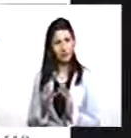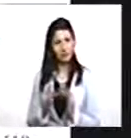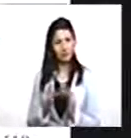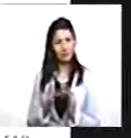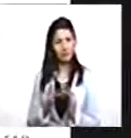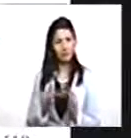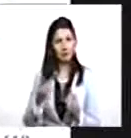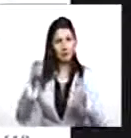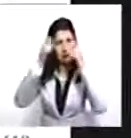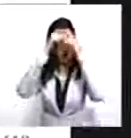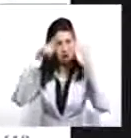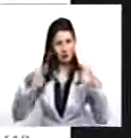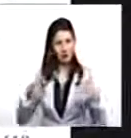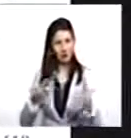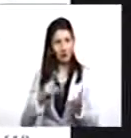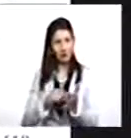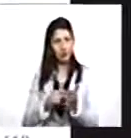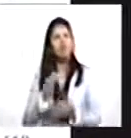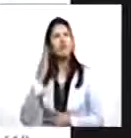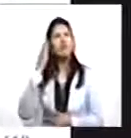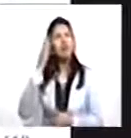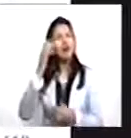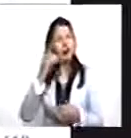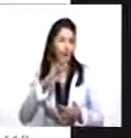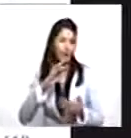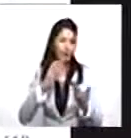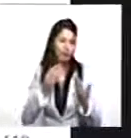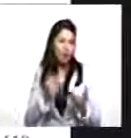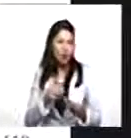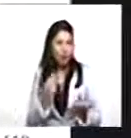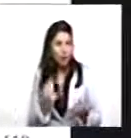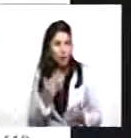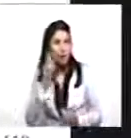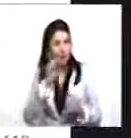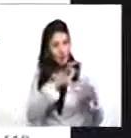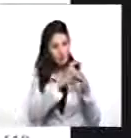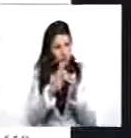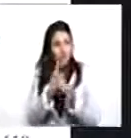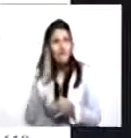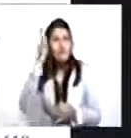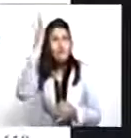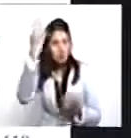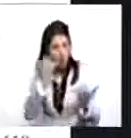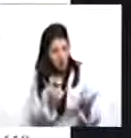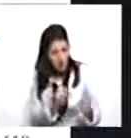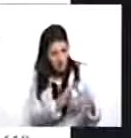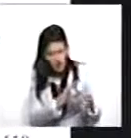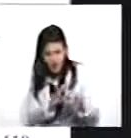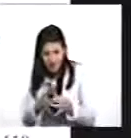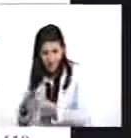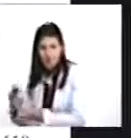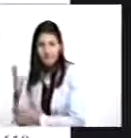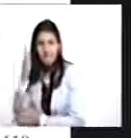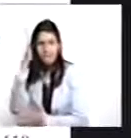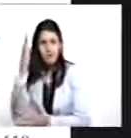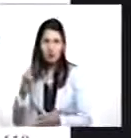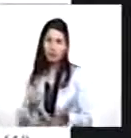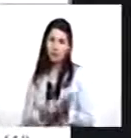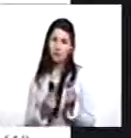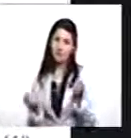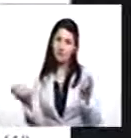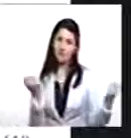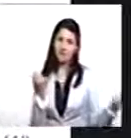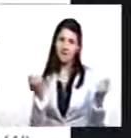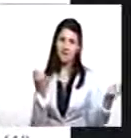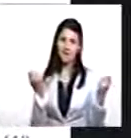de distribuidores y con su estado futuro. Allí lo que tenemos que hacer es que la regulación de la calidad del servicio tiene que ser